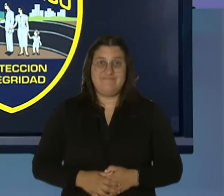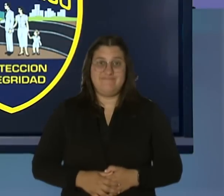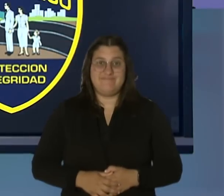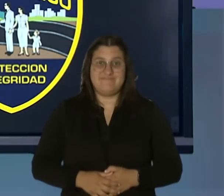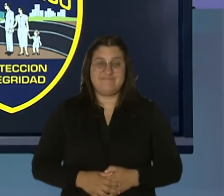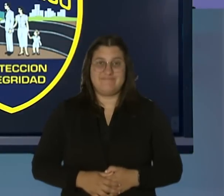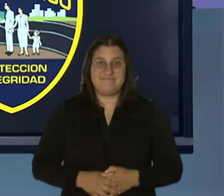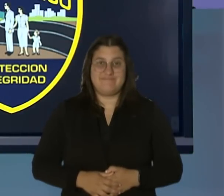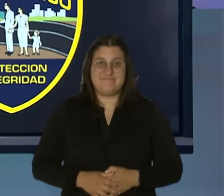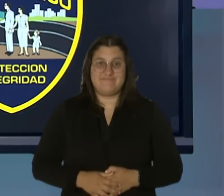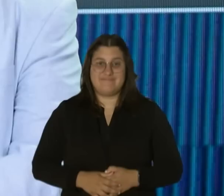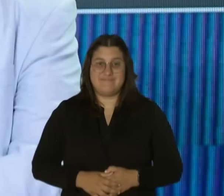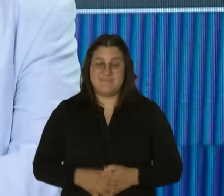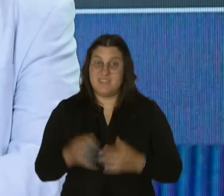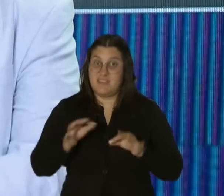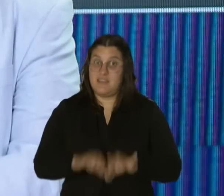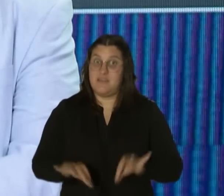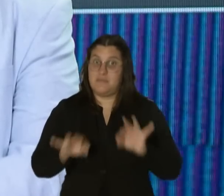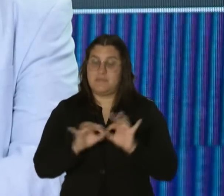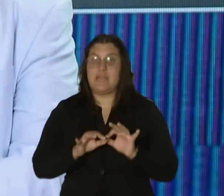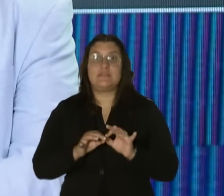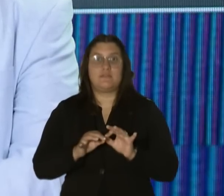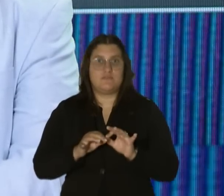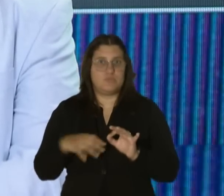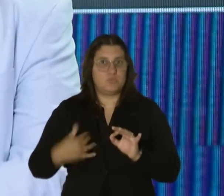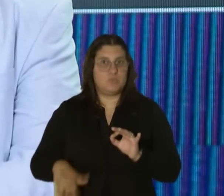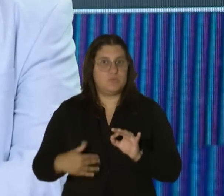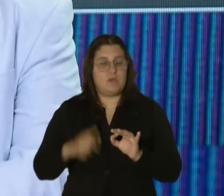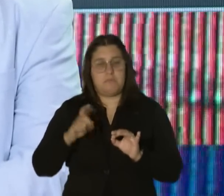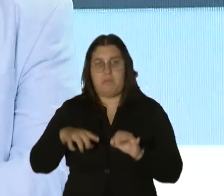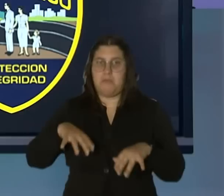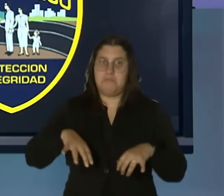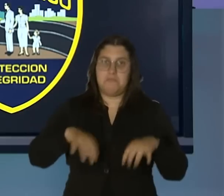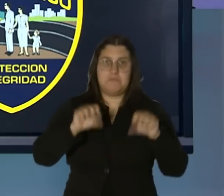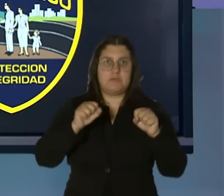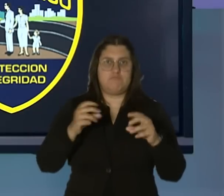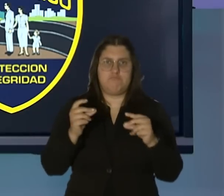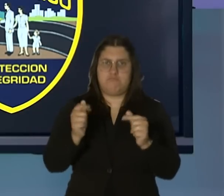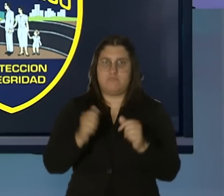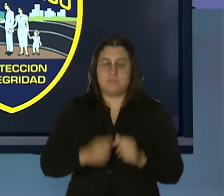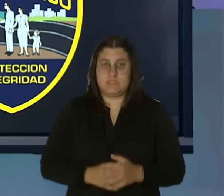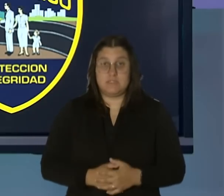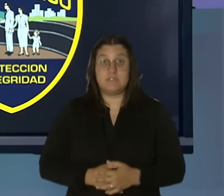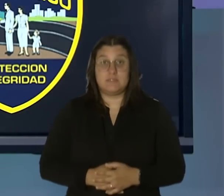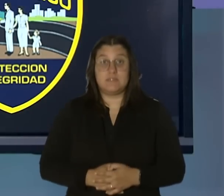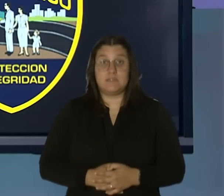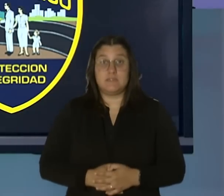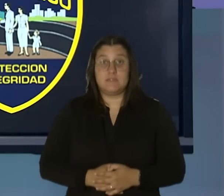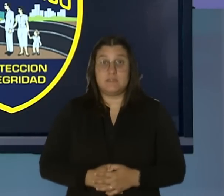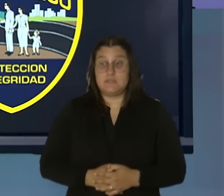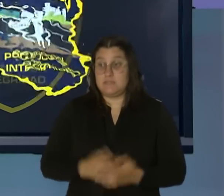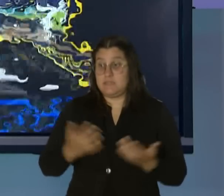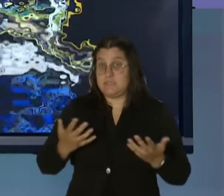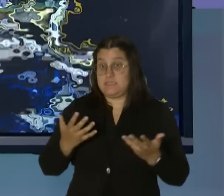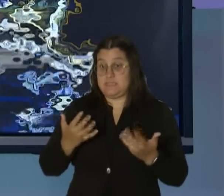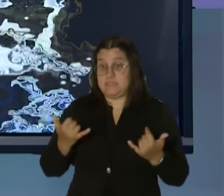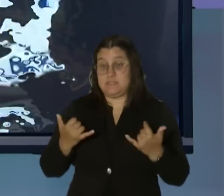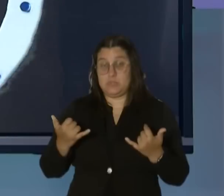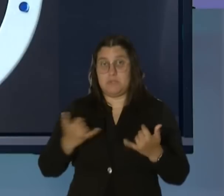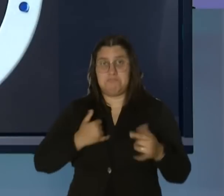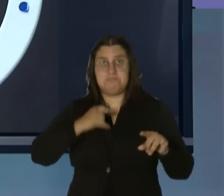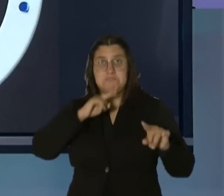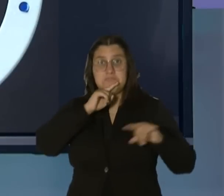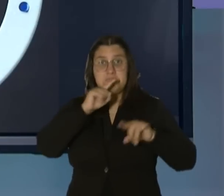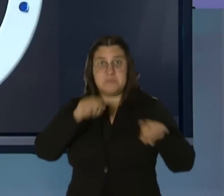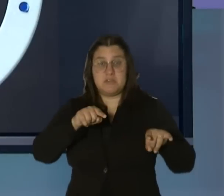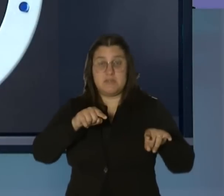por la información importante de este individuo que tiene que ser arrestado de inmediato. Pero vamos a ver entonces ahora el individuo que tiene orden de arresto